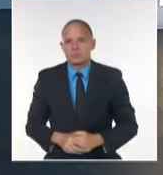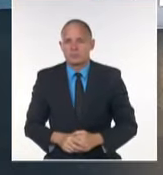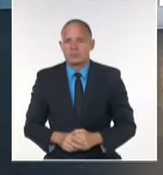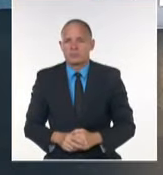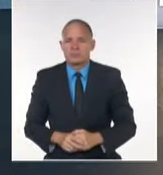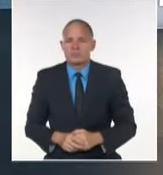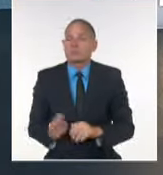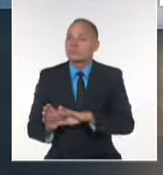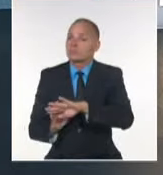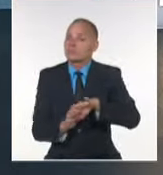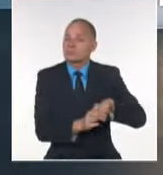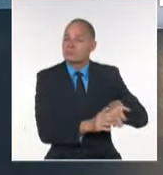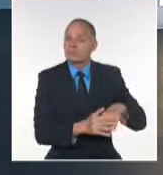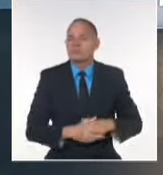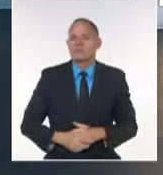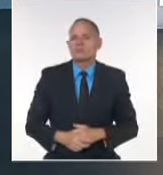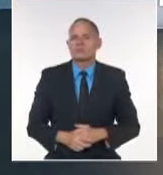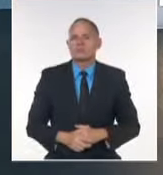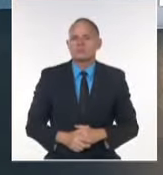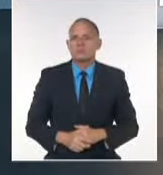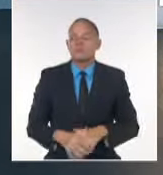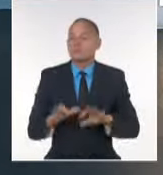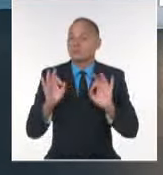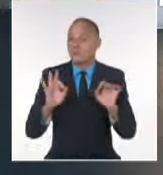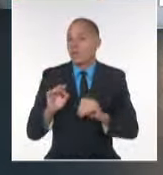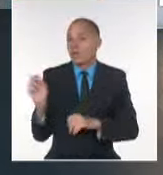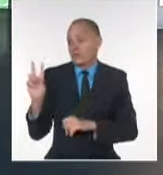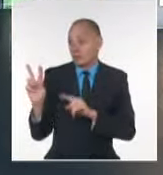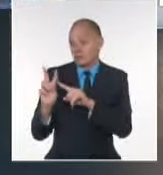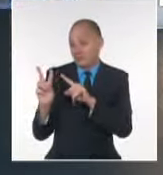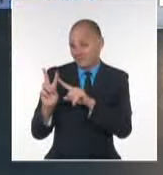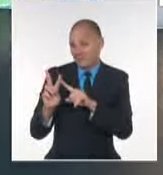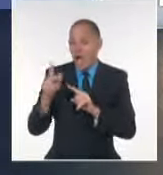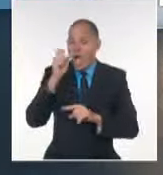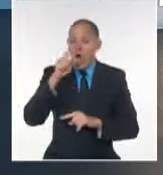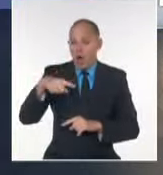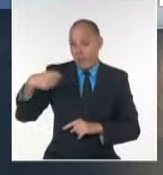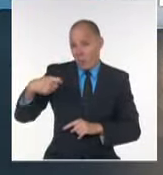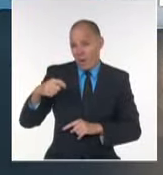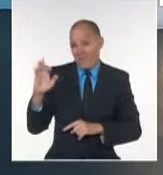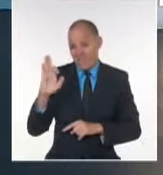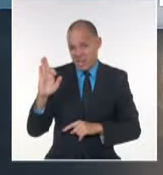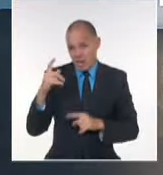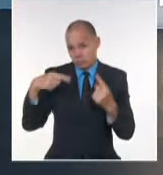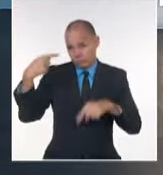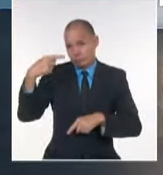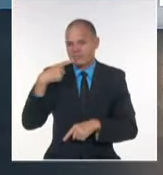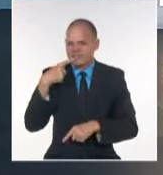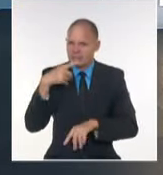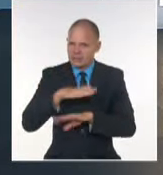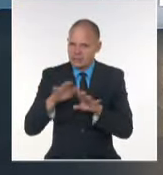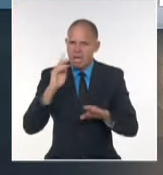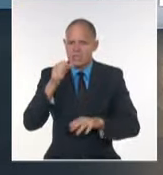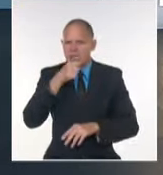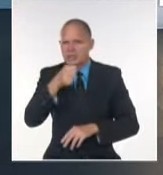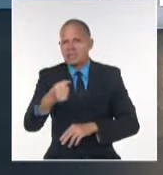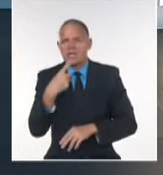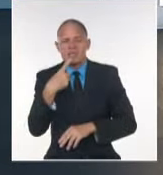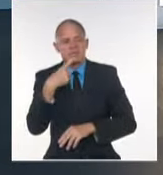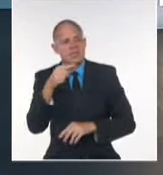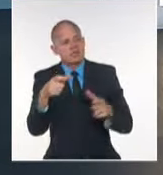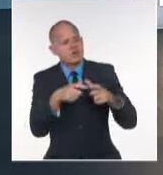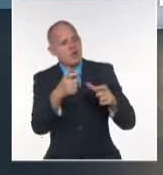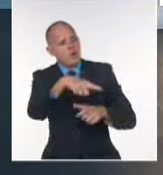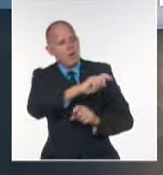También se conoció que el fiscal general de Venezuela, Tarek William Saab, denunció los constantes ataques de la ultraderecha y expresó que no habrá contemplaciones